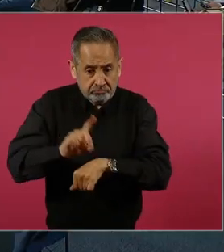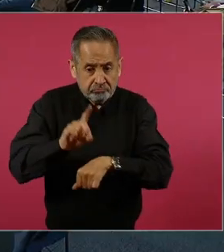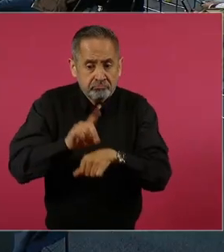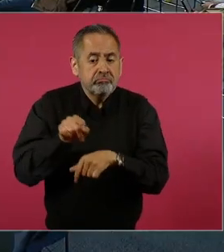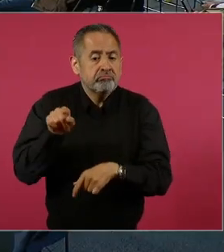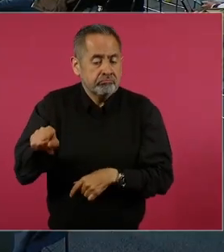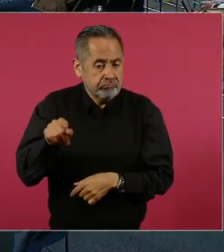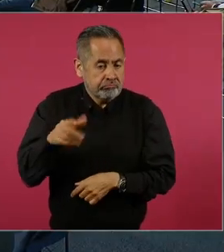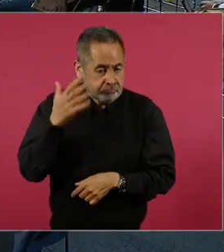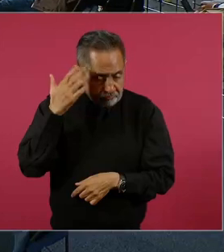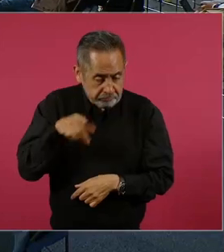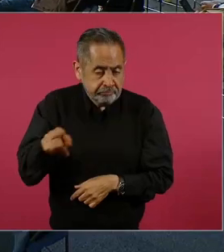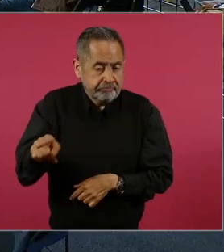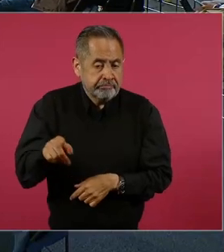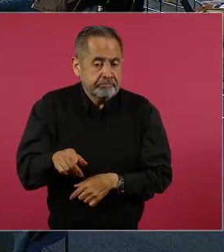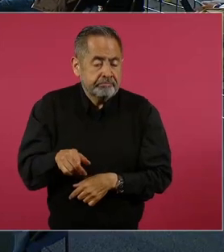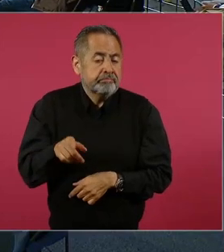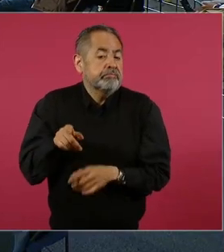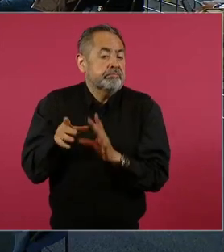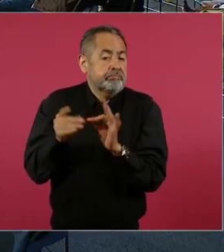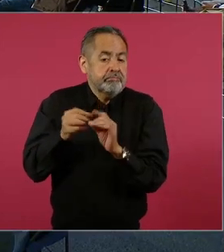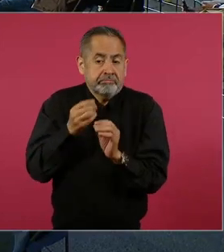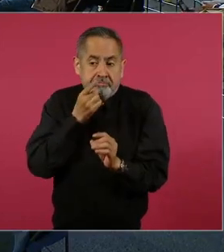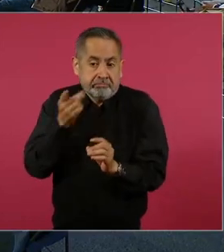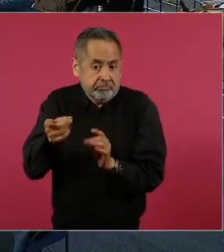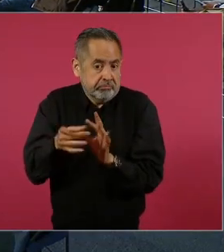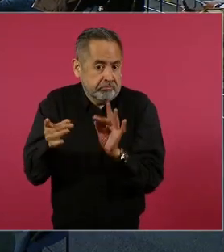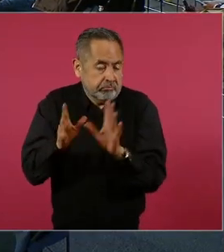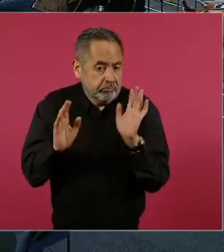Entonces, van a haber momentos, aunque